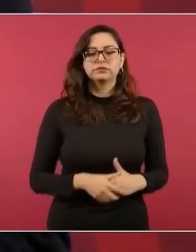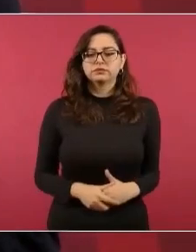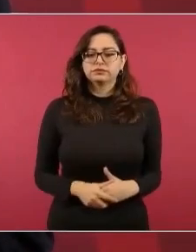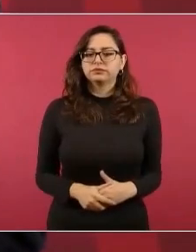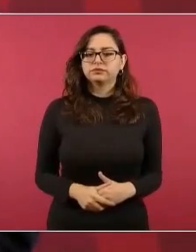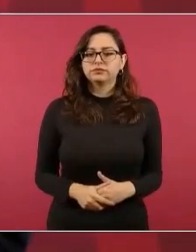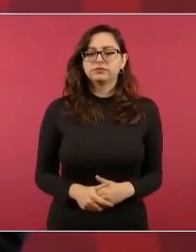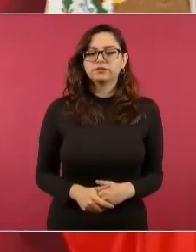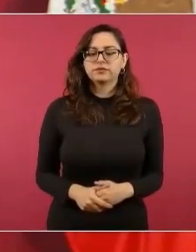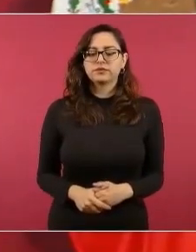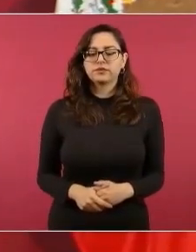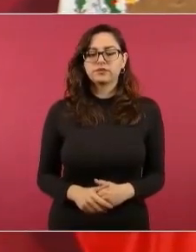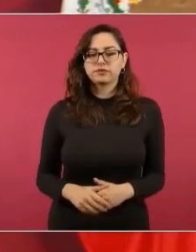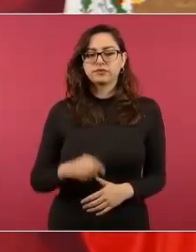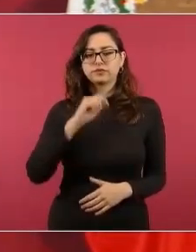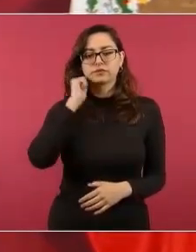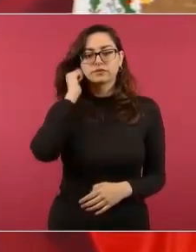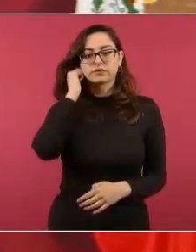las